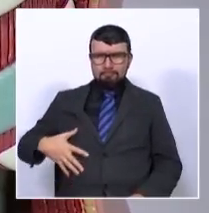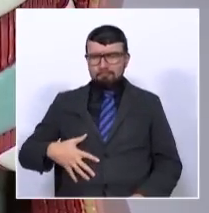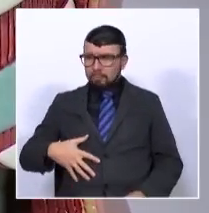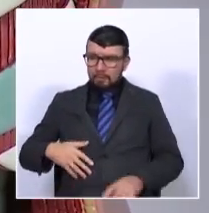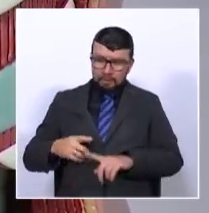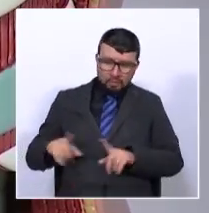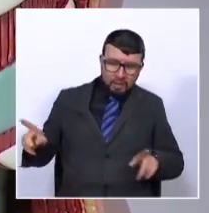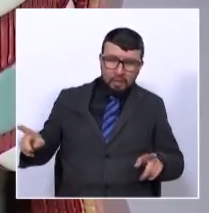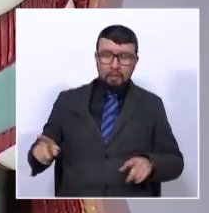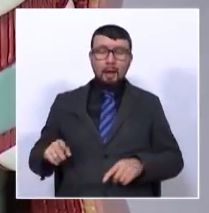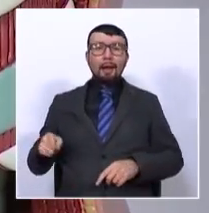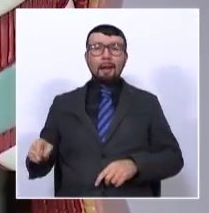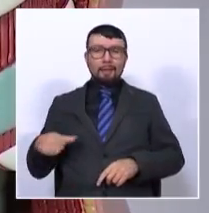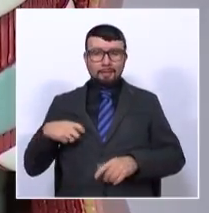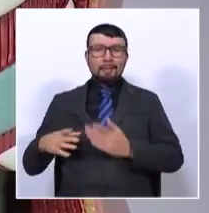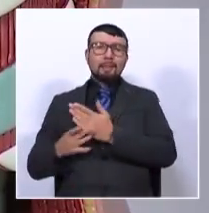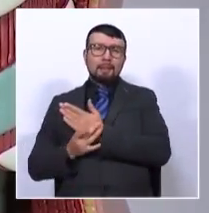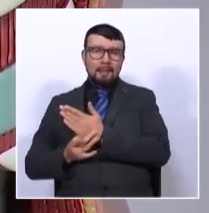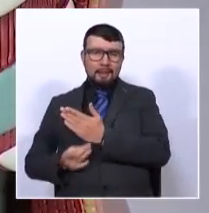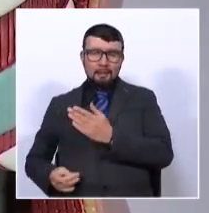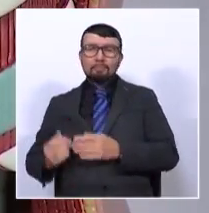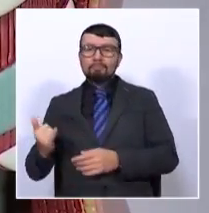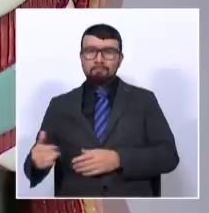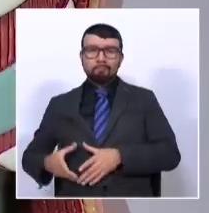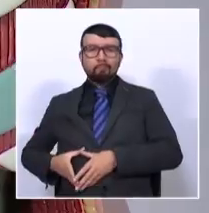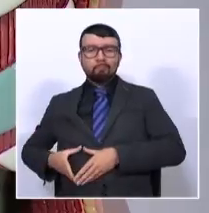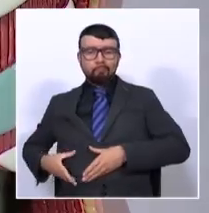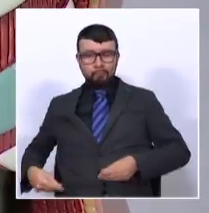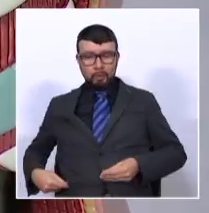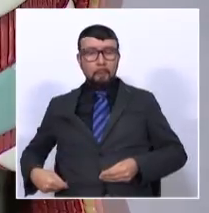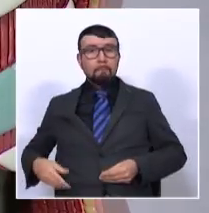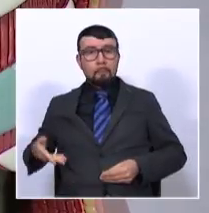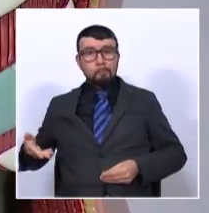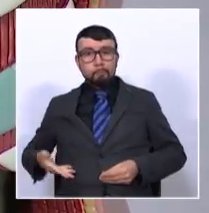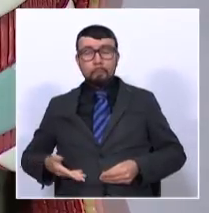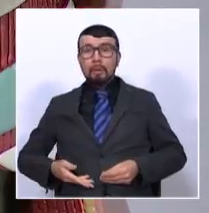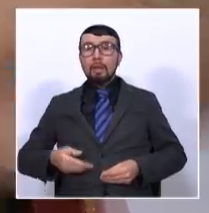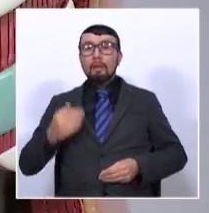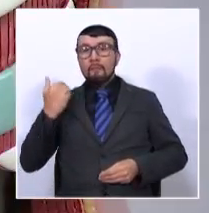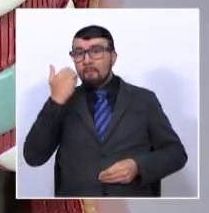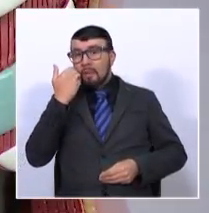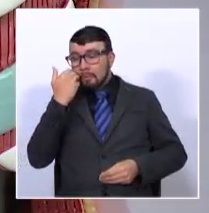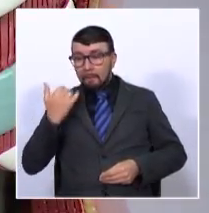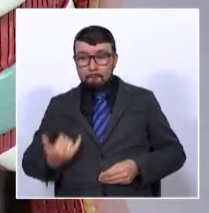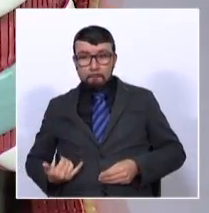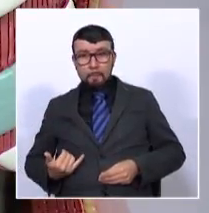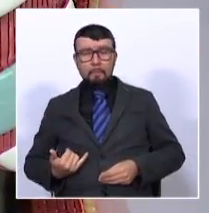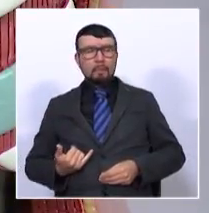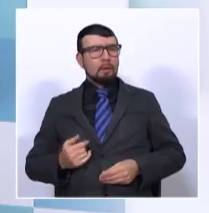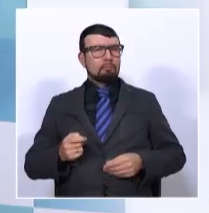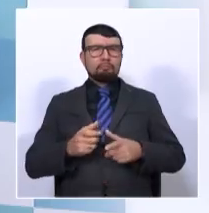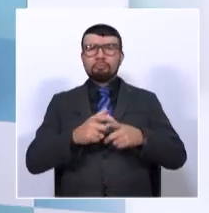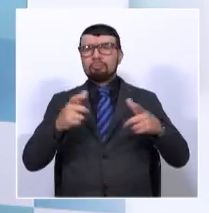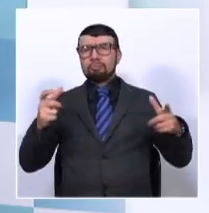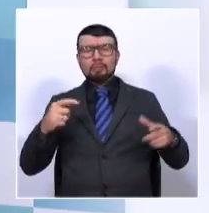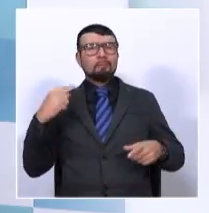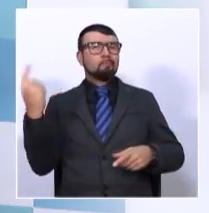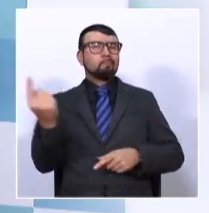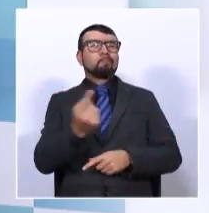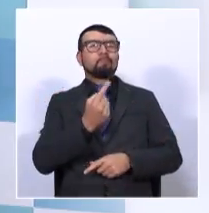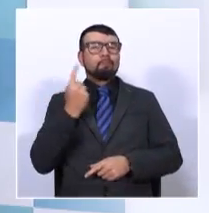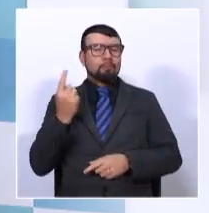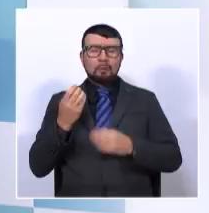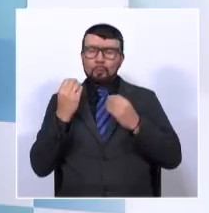textura, entonces hígado graso. Y es una enfermedad, digamos que de moda,